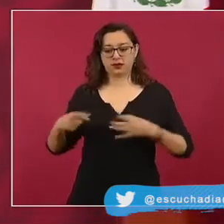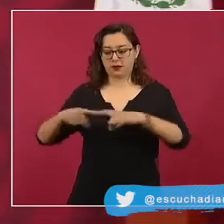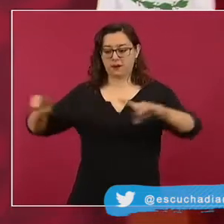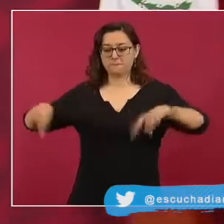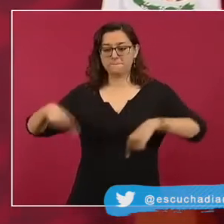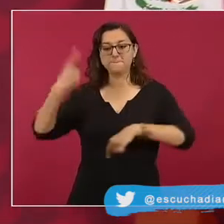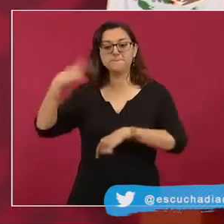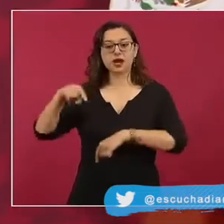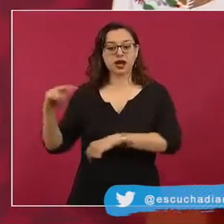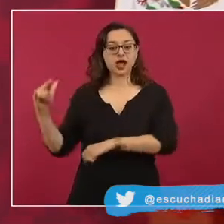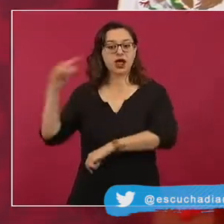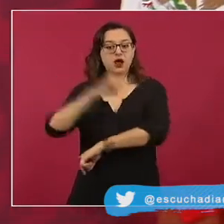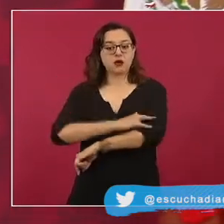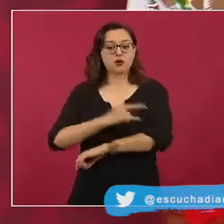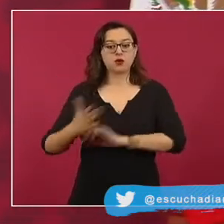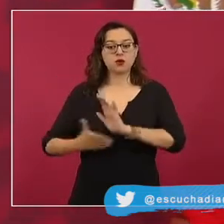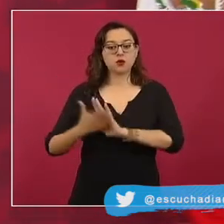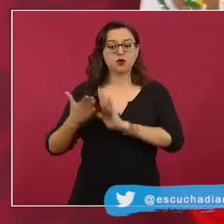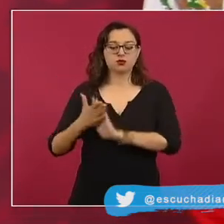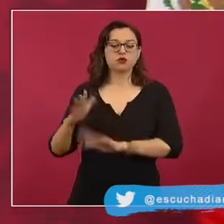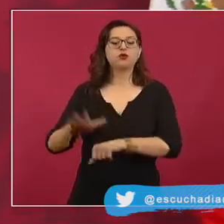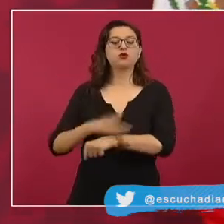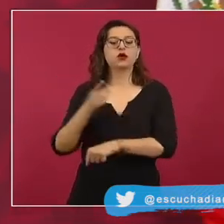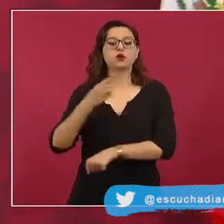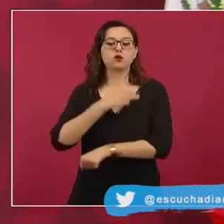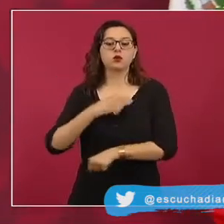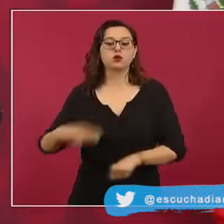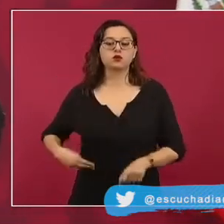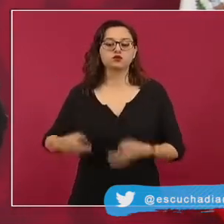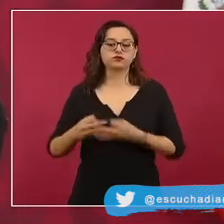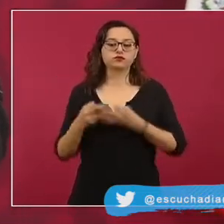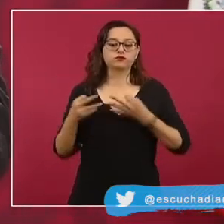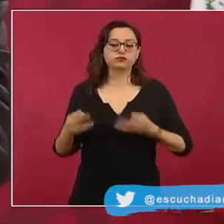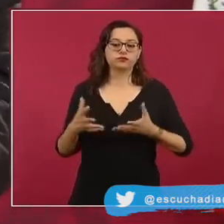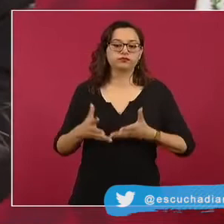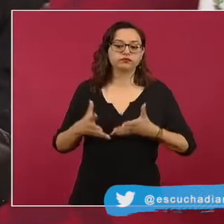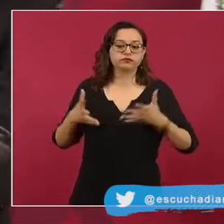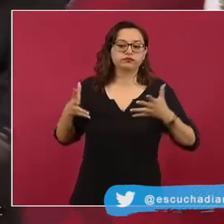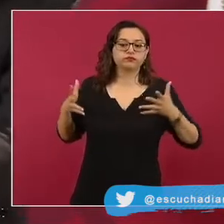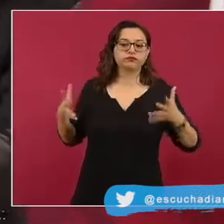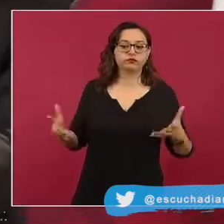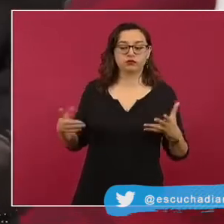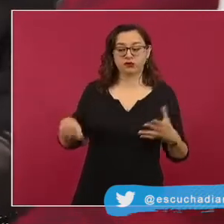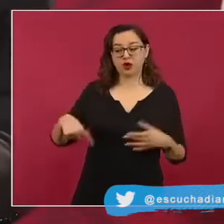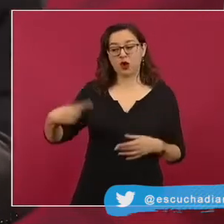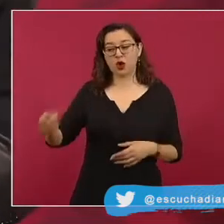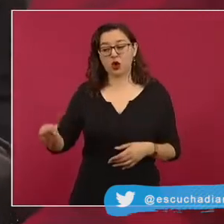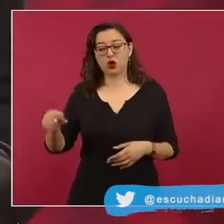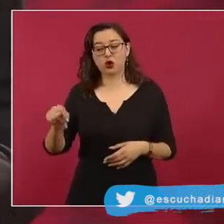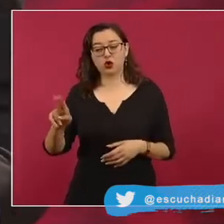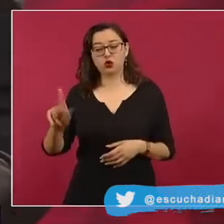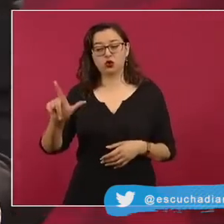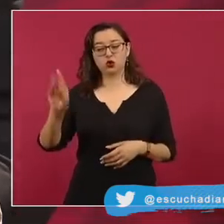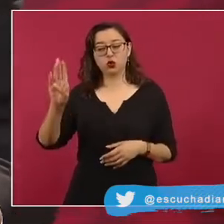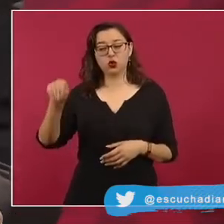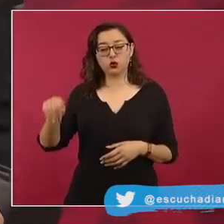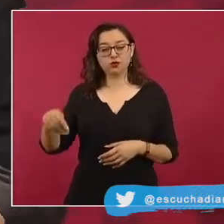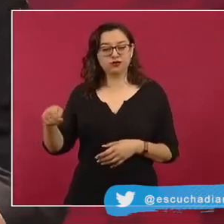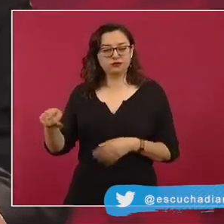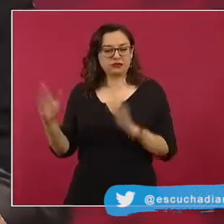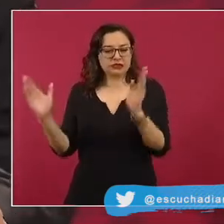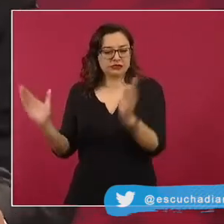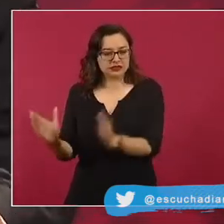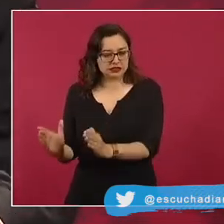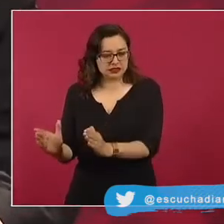actualmente es el órgano electoral más caro del mundo así como en los partidos políticos también se propondrá la disminución del número de diputados